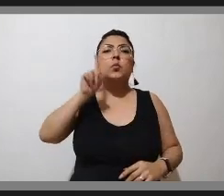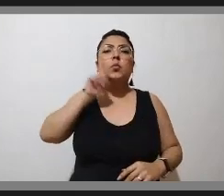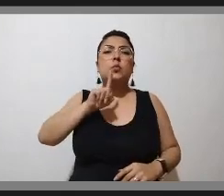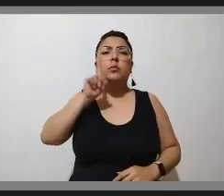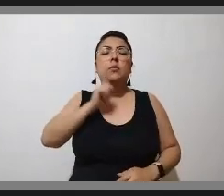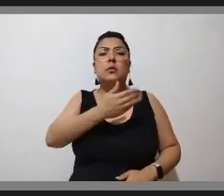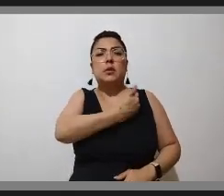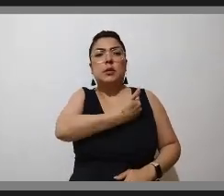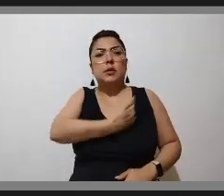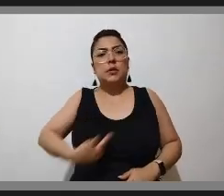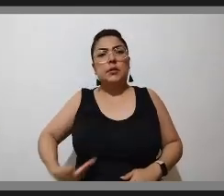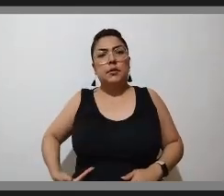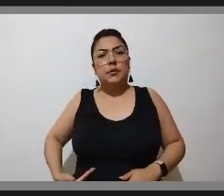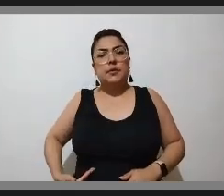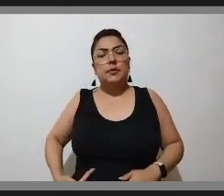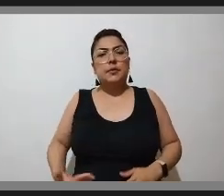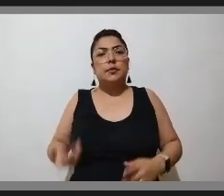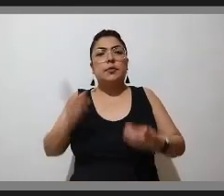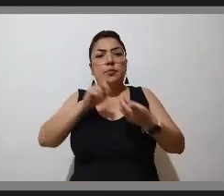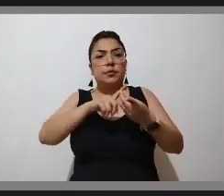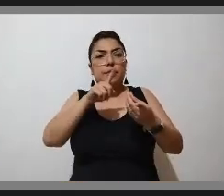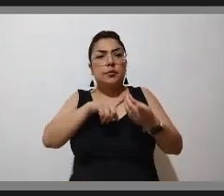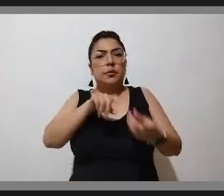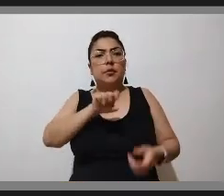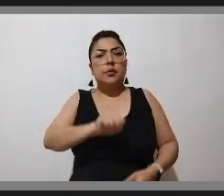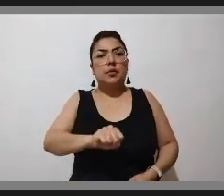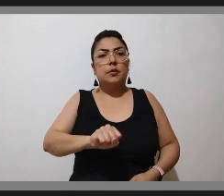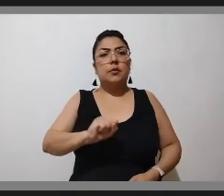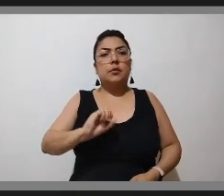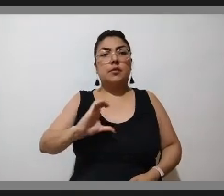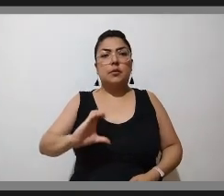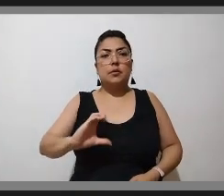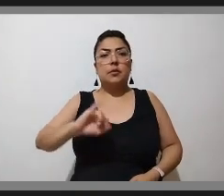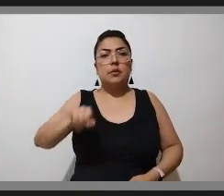una presidenta a la Suprema Corte de Justicia de la Nación.